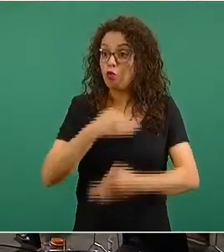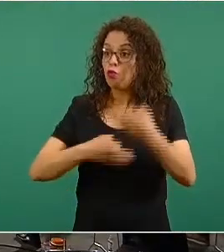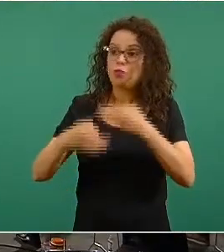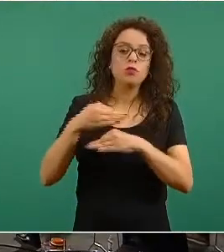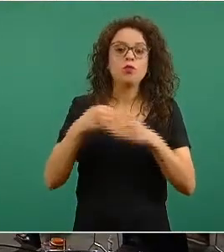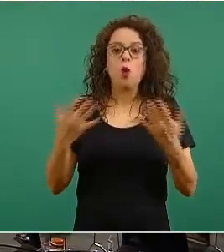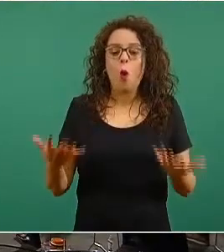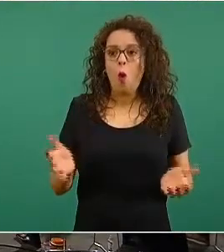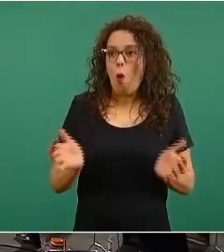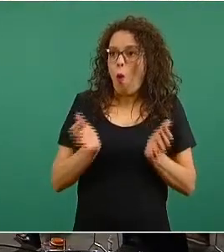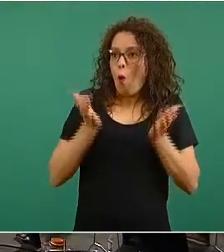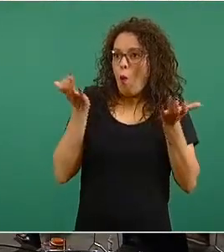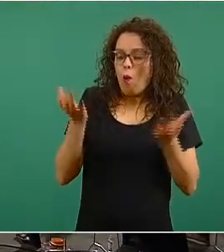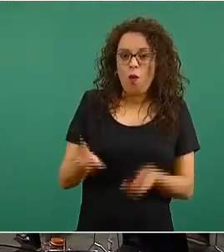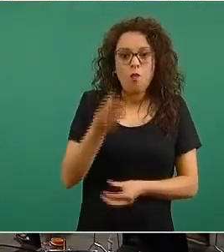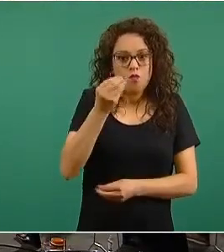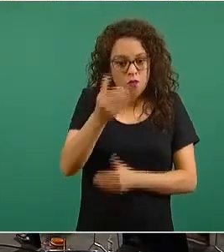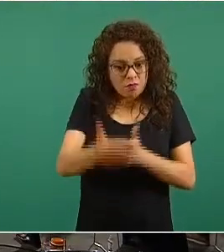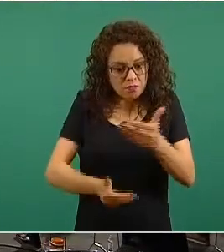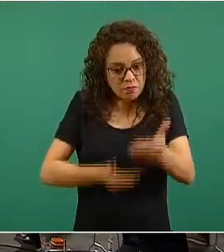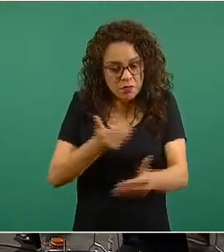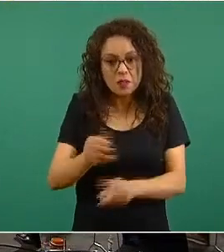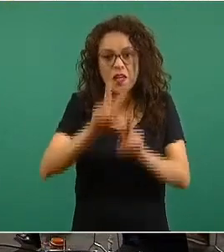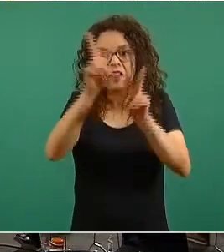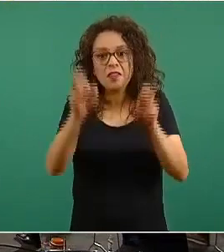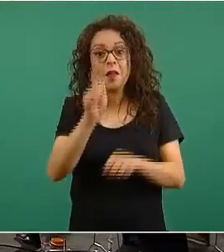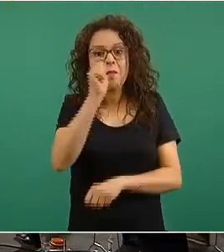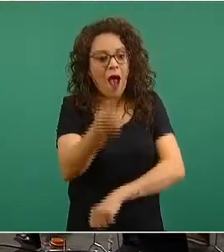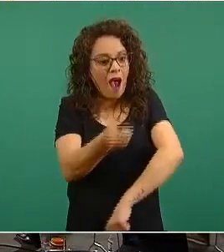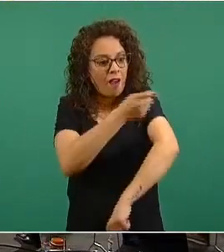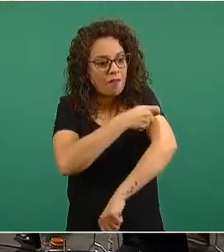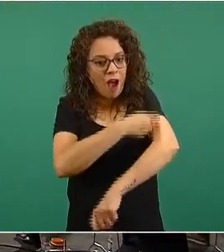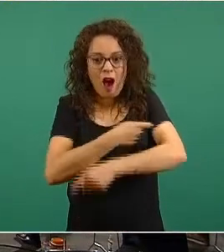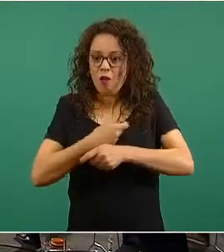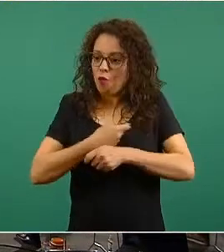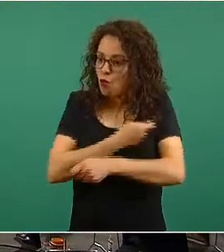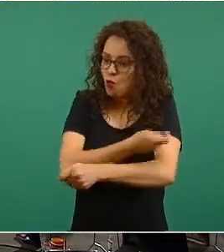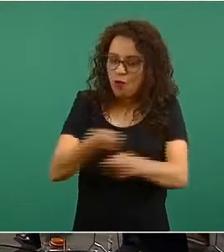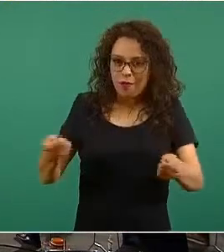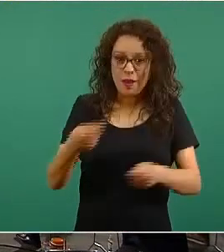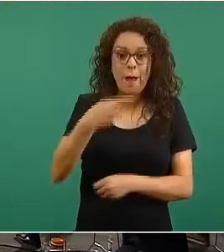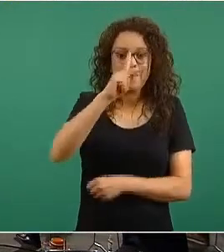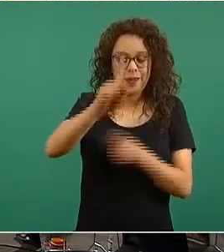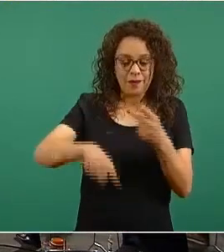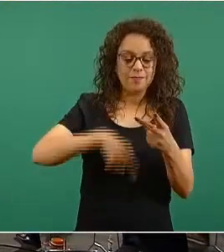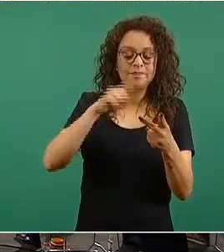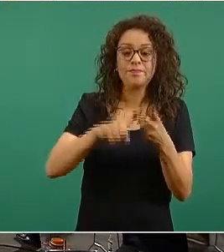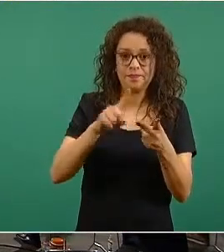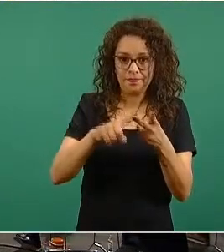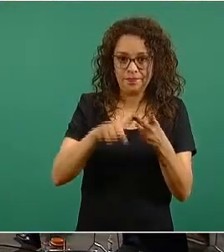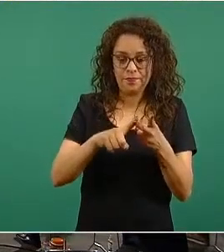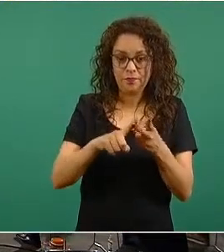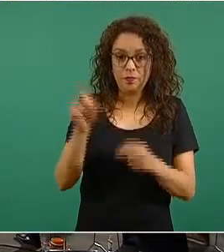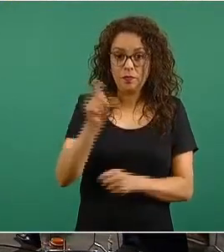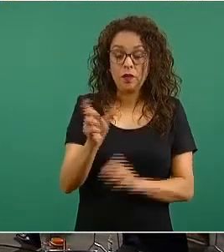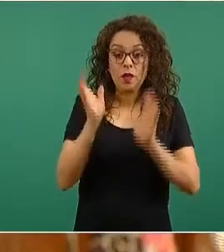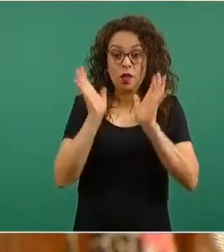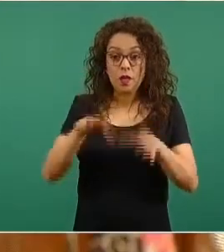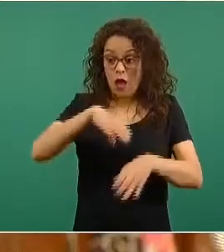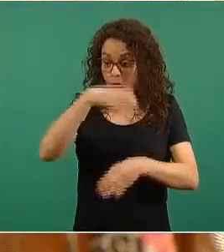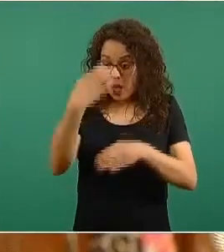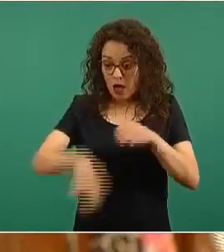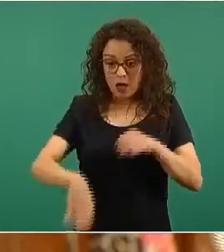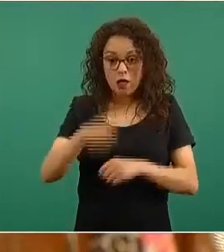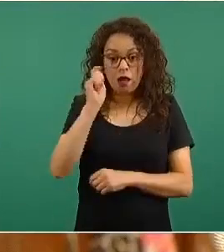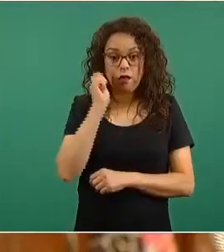avanzado muchísimo. Felicidades en ese sentido. Pero la segunda es, doctor, una vez que se termine la vacunación